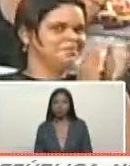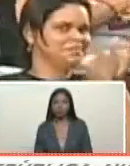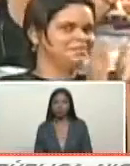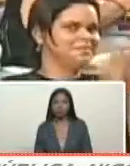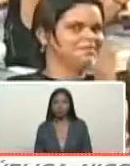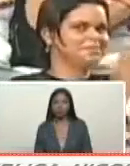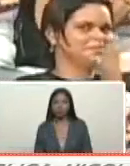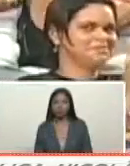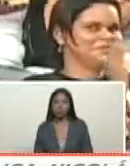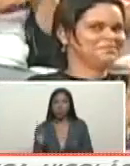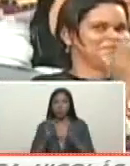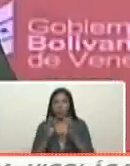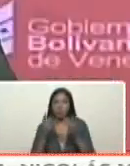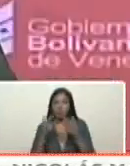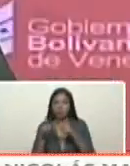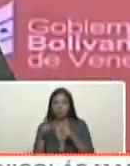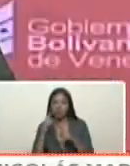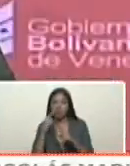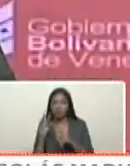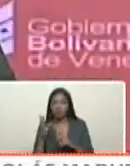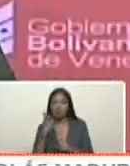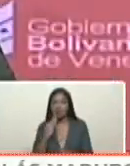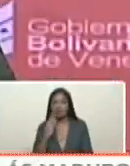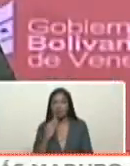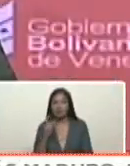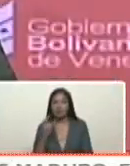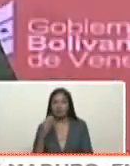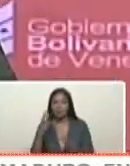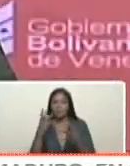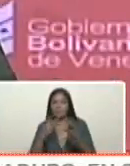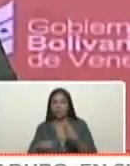Vamos a hacer un pase para que veamos esta experiencia productiva.